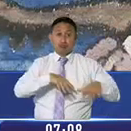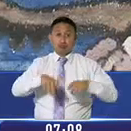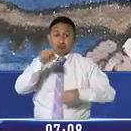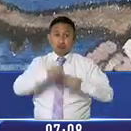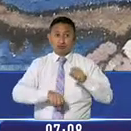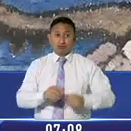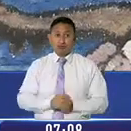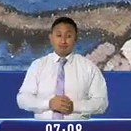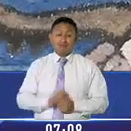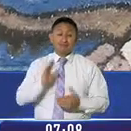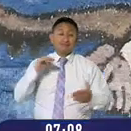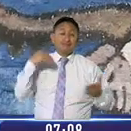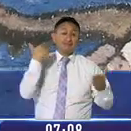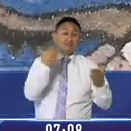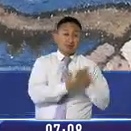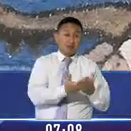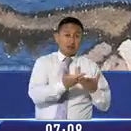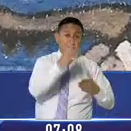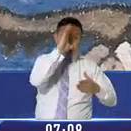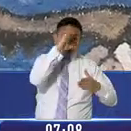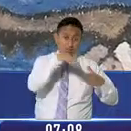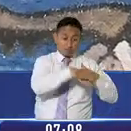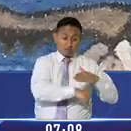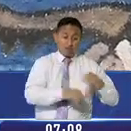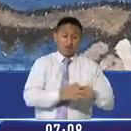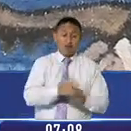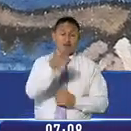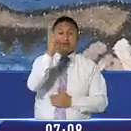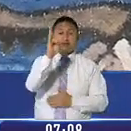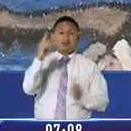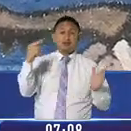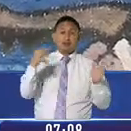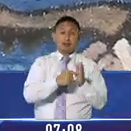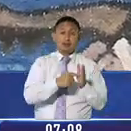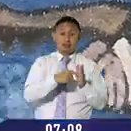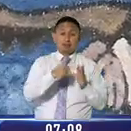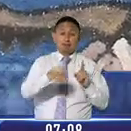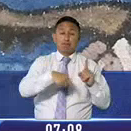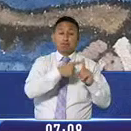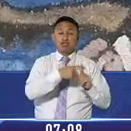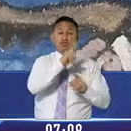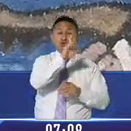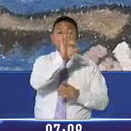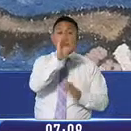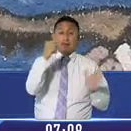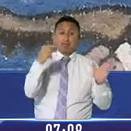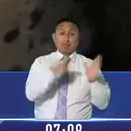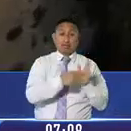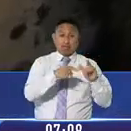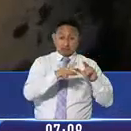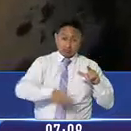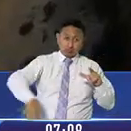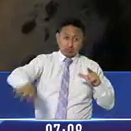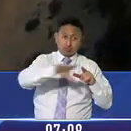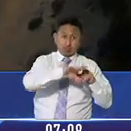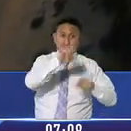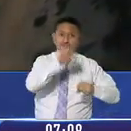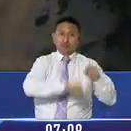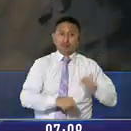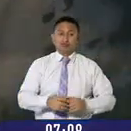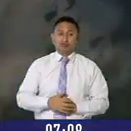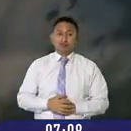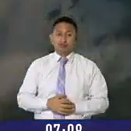van a afectar a 17.000 hectáreas, más 9.000 hectáreas que están en proceso de concesiones. Informó Priscila